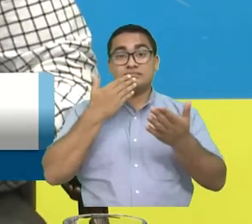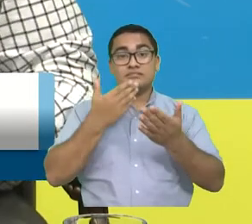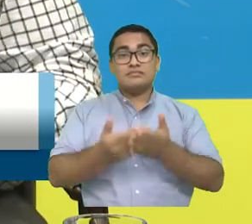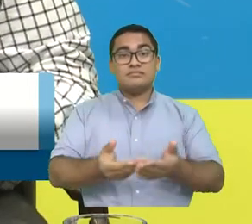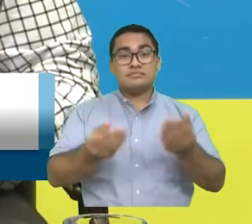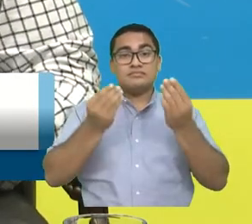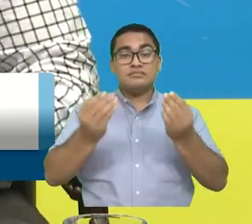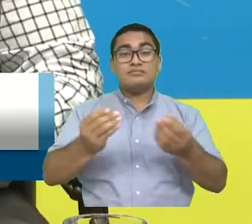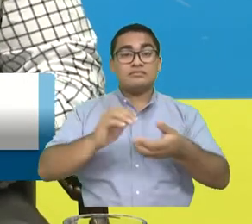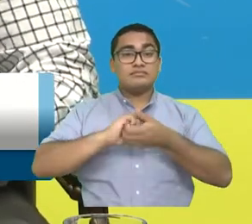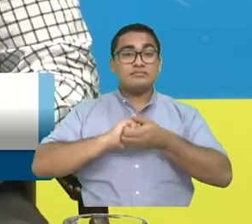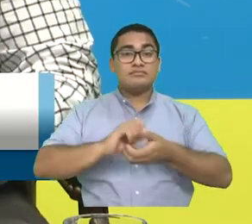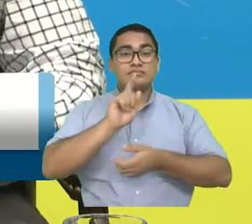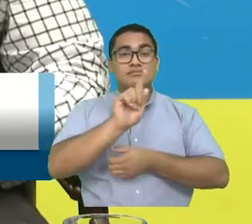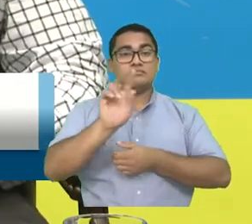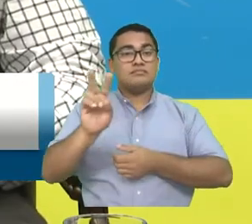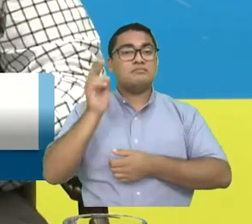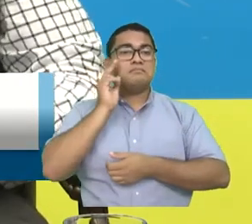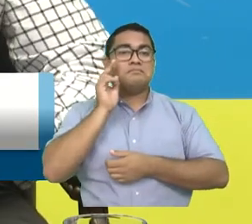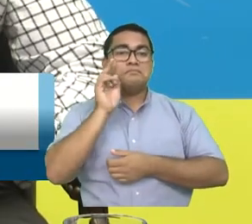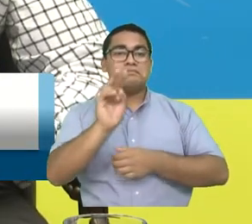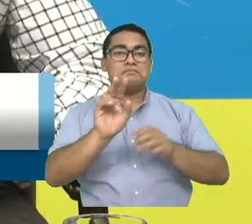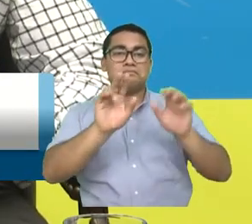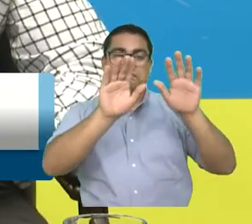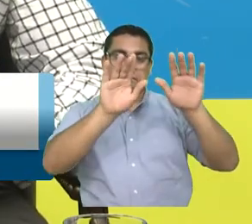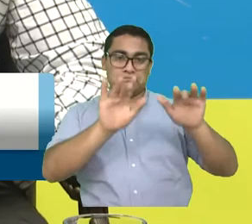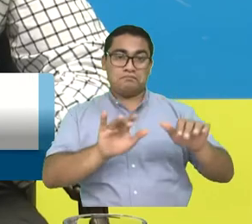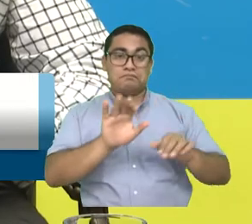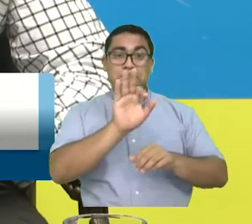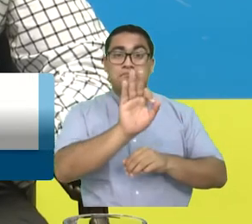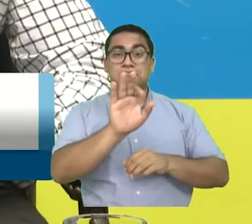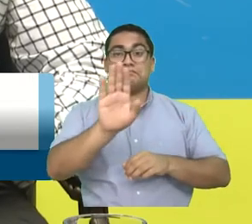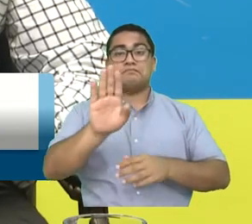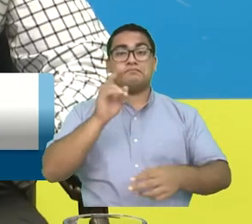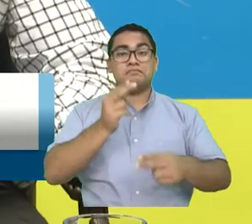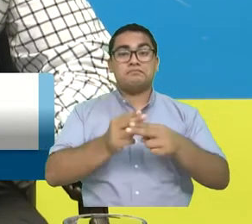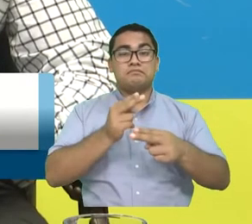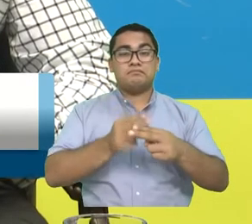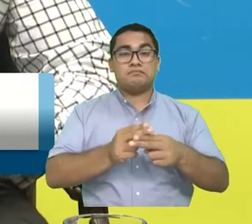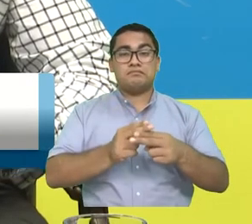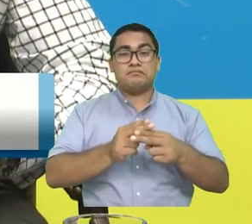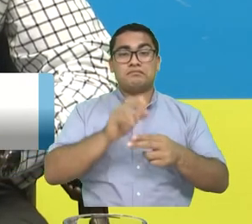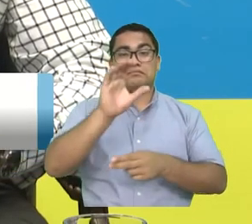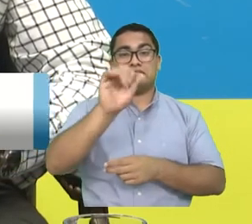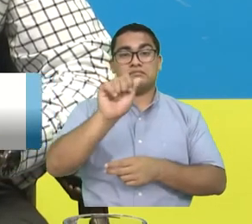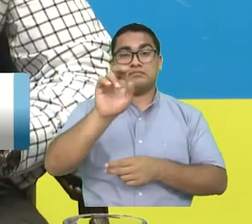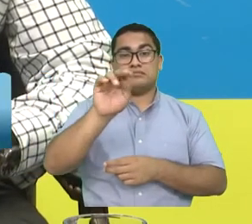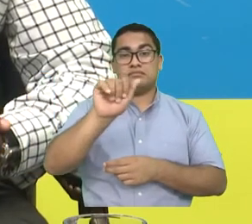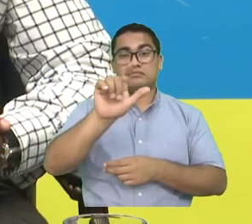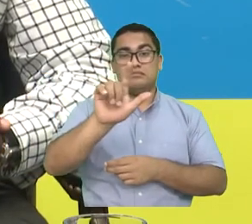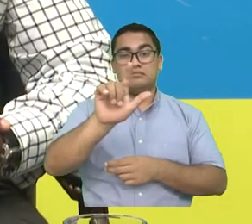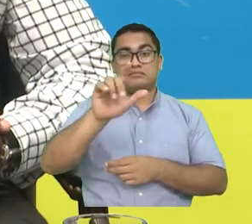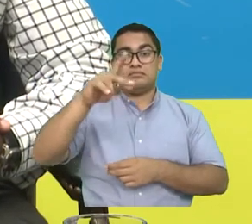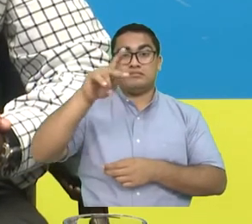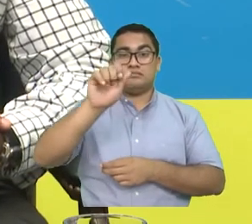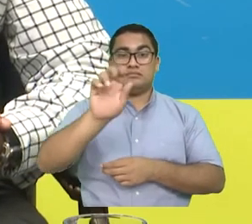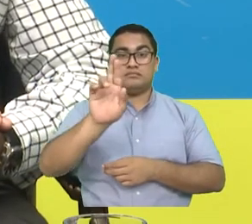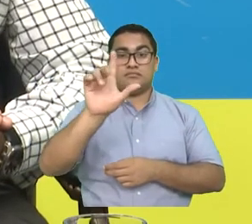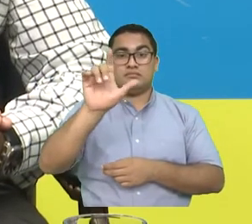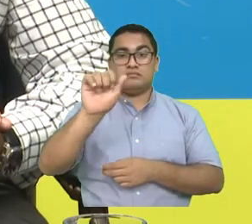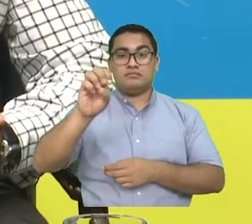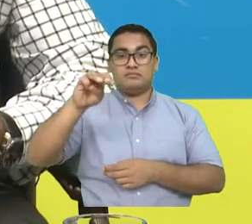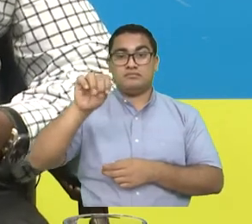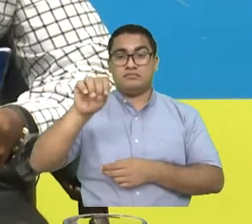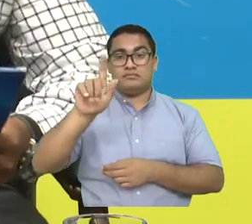amigos televidentes que nos ven a través de Facebook. En la red social aparecemos como Canal Parlamentario Nicaragua. También a quienes nos ven